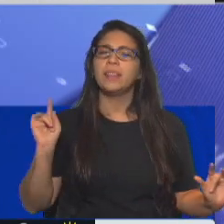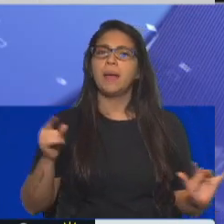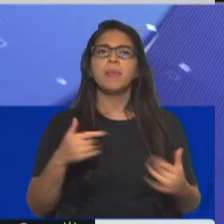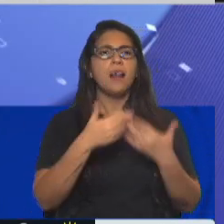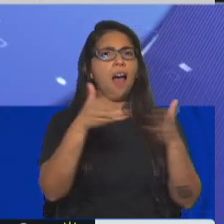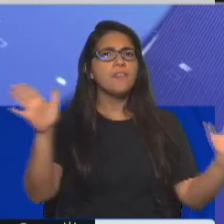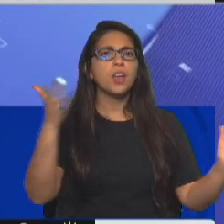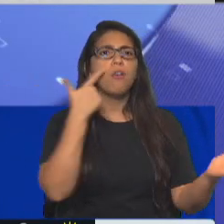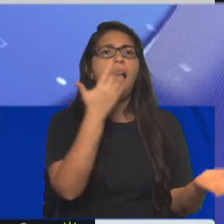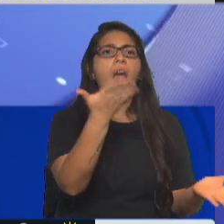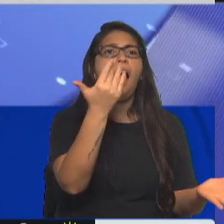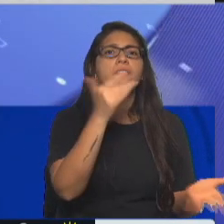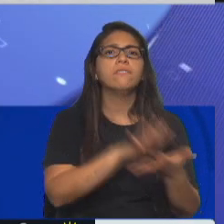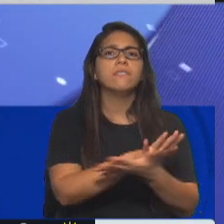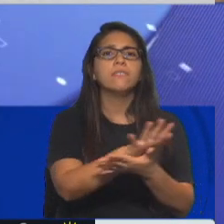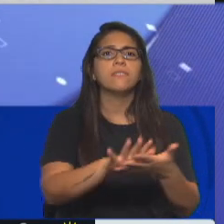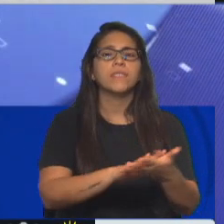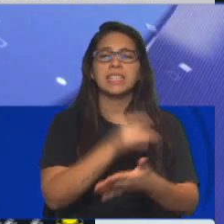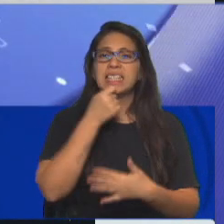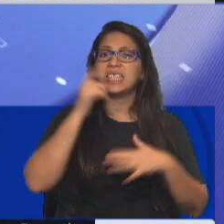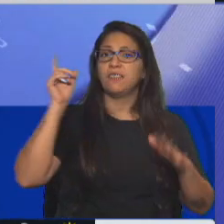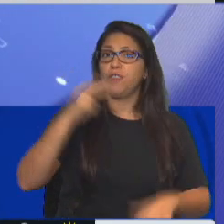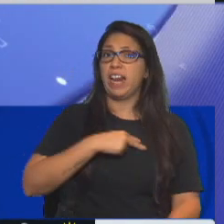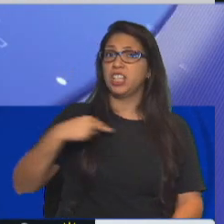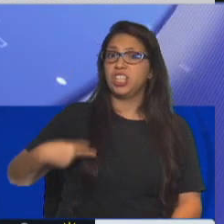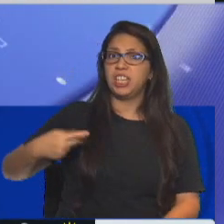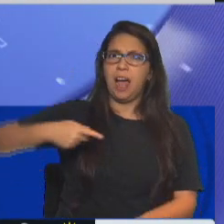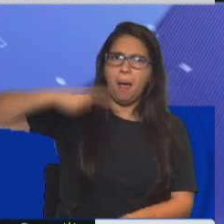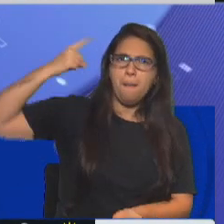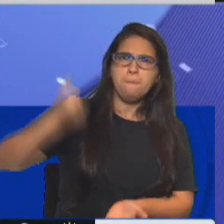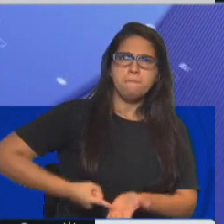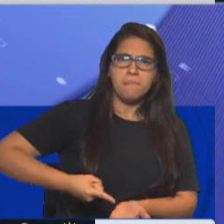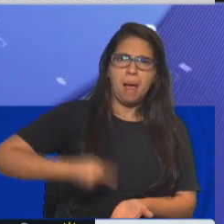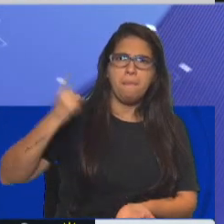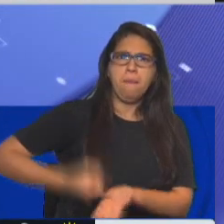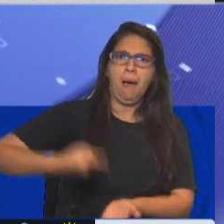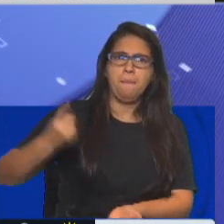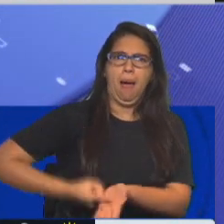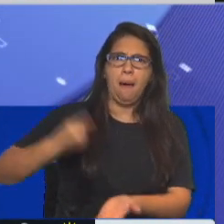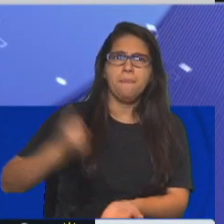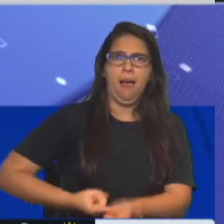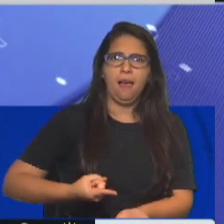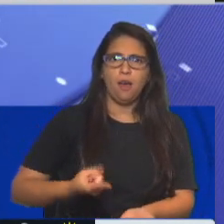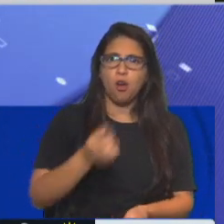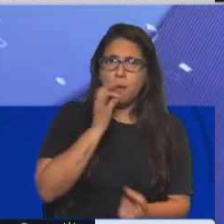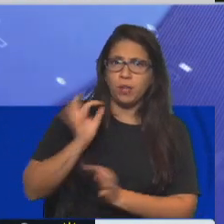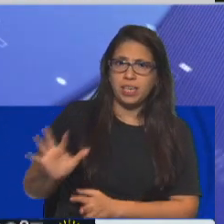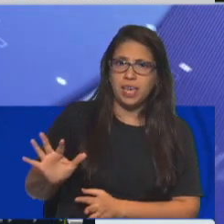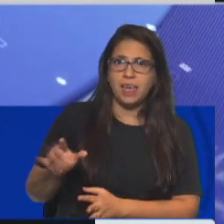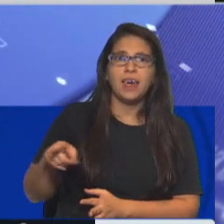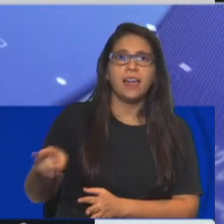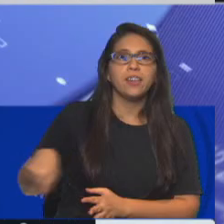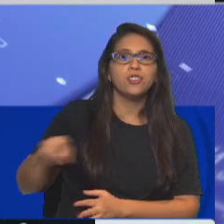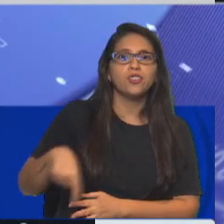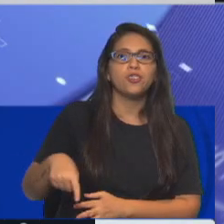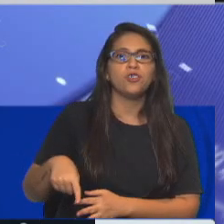negociación. Si realmente China impusiera todas las medidas que puede imponer teniendo un déficit comercial en realidad un superávit